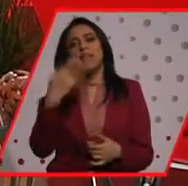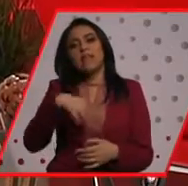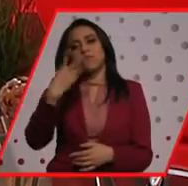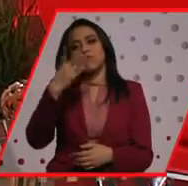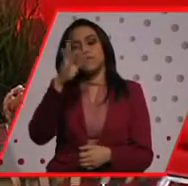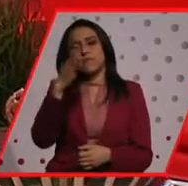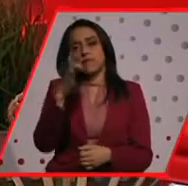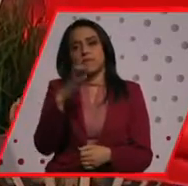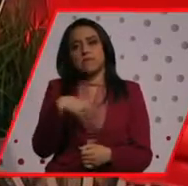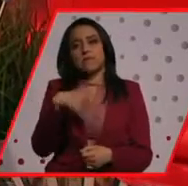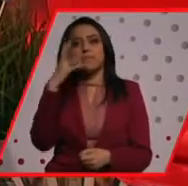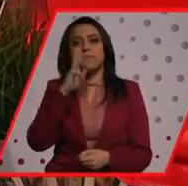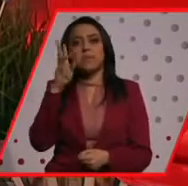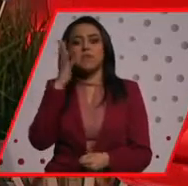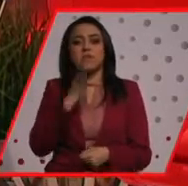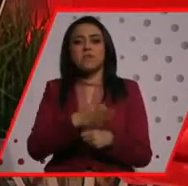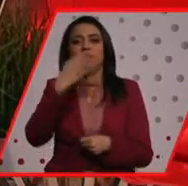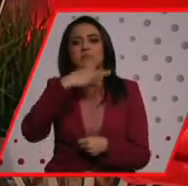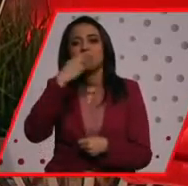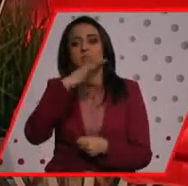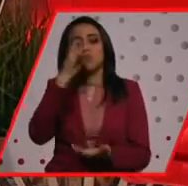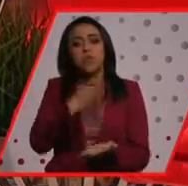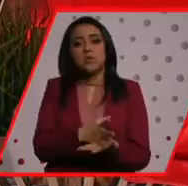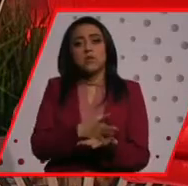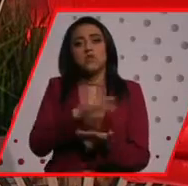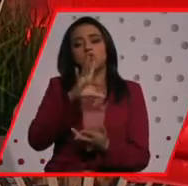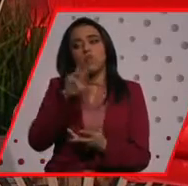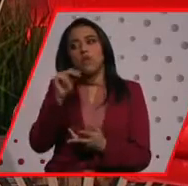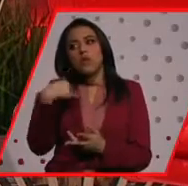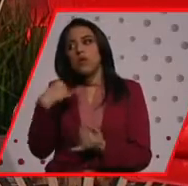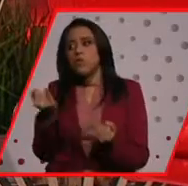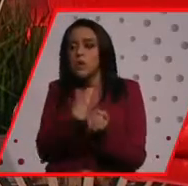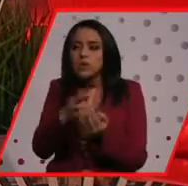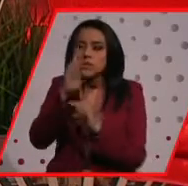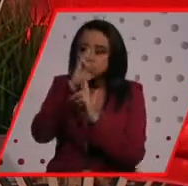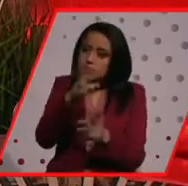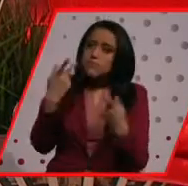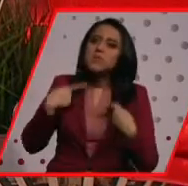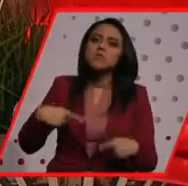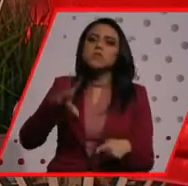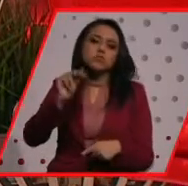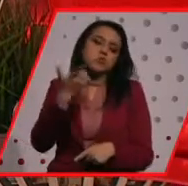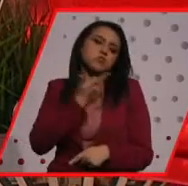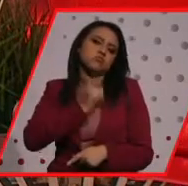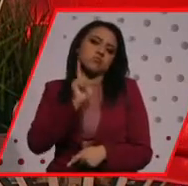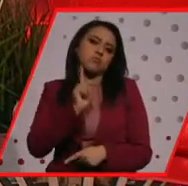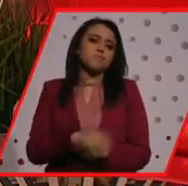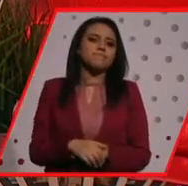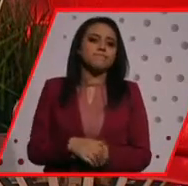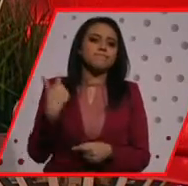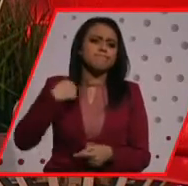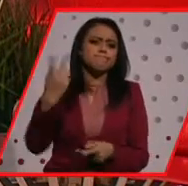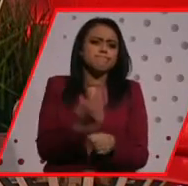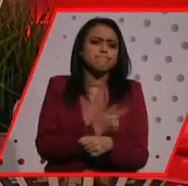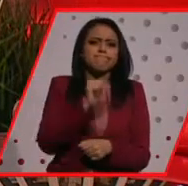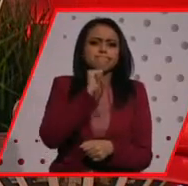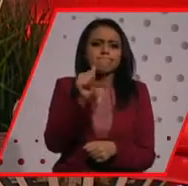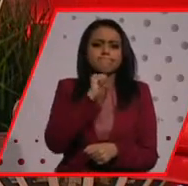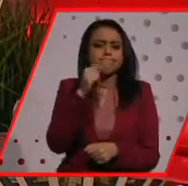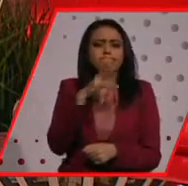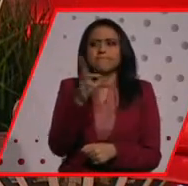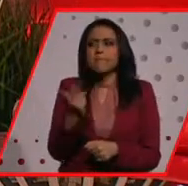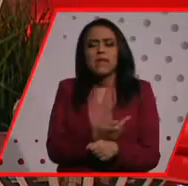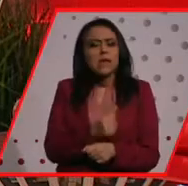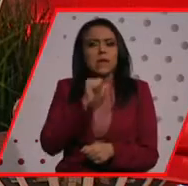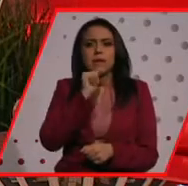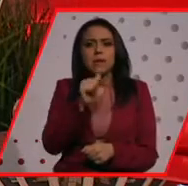va obviamente más allá de una celebración y también es muy respetable. Toda la gente que no lo quiere celebrar, no pasa nada. Si digo, de todas formas,